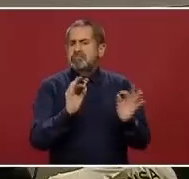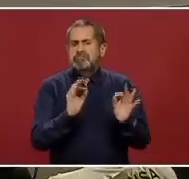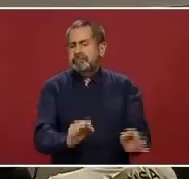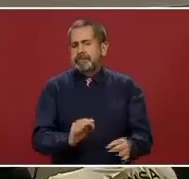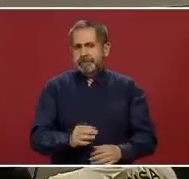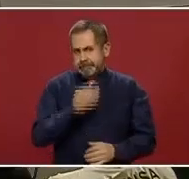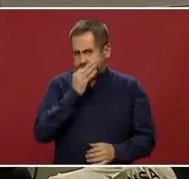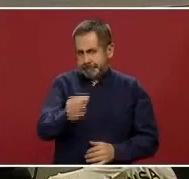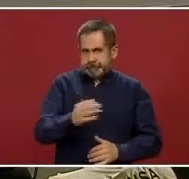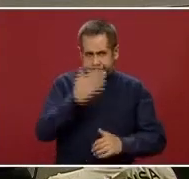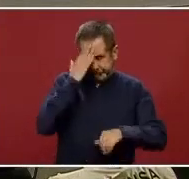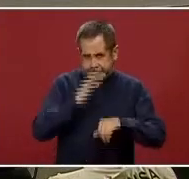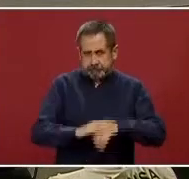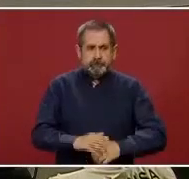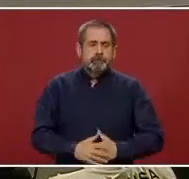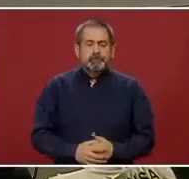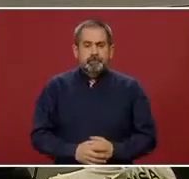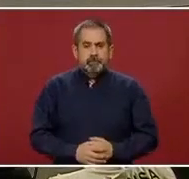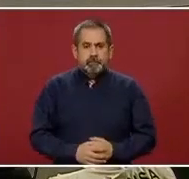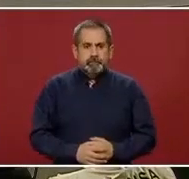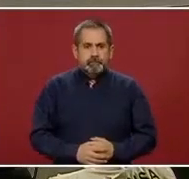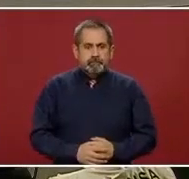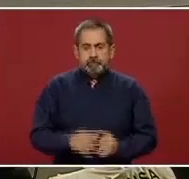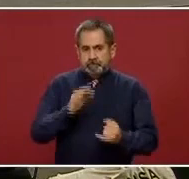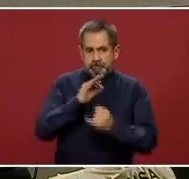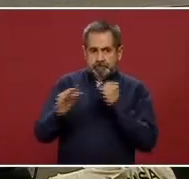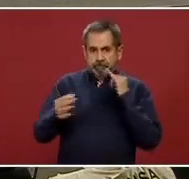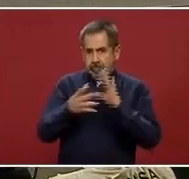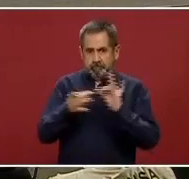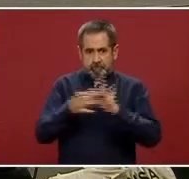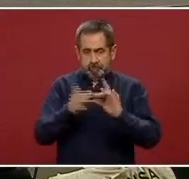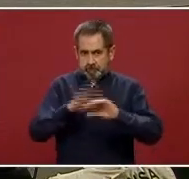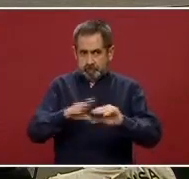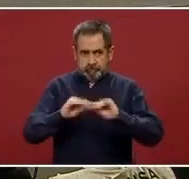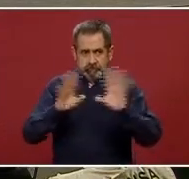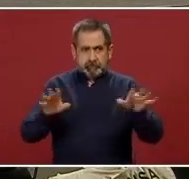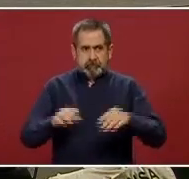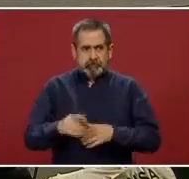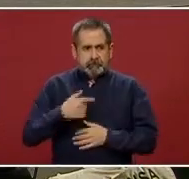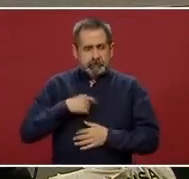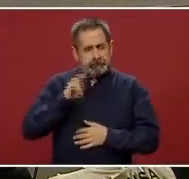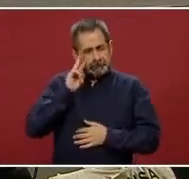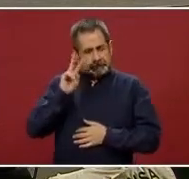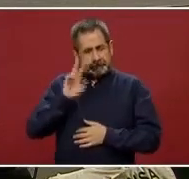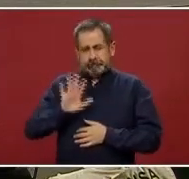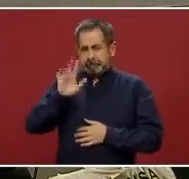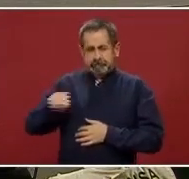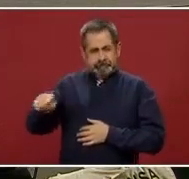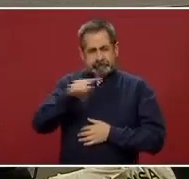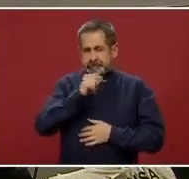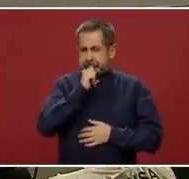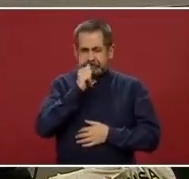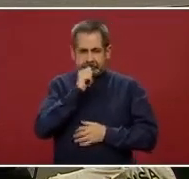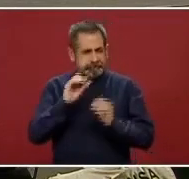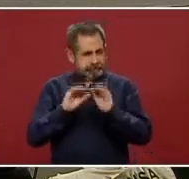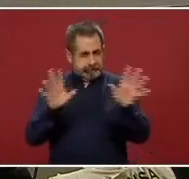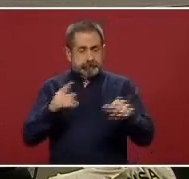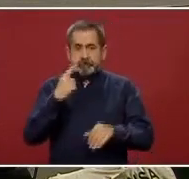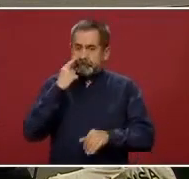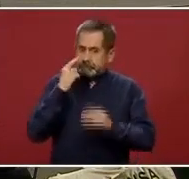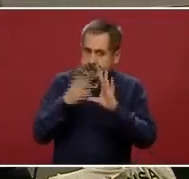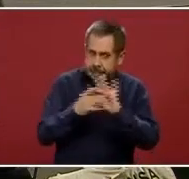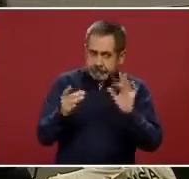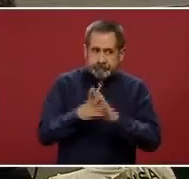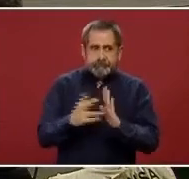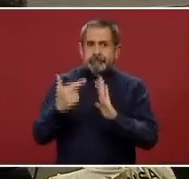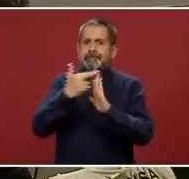favor. Finalmente quiero dejar muy en claro, porque tengo la impresión que no ha quedado claro, en qué consisten las